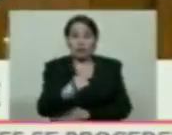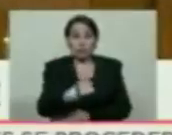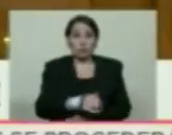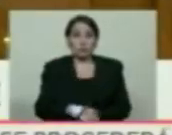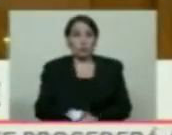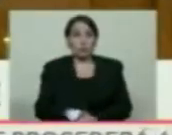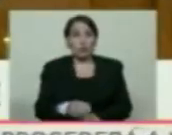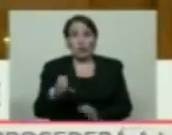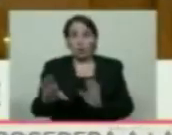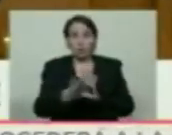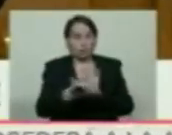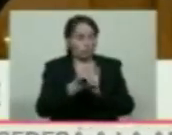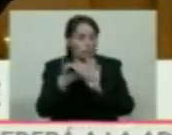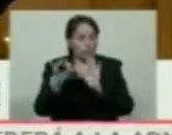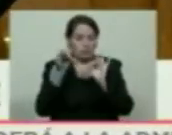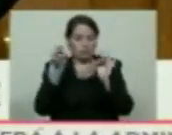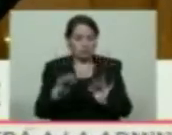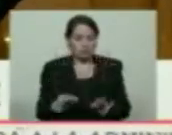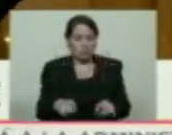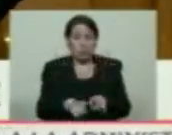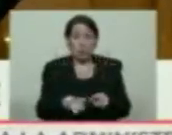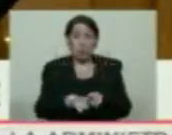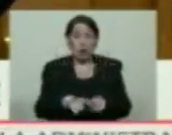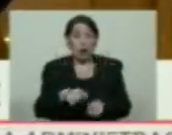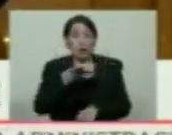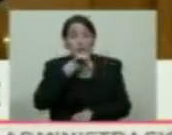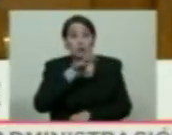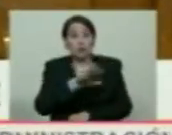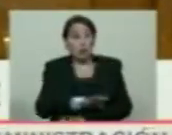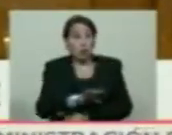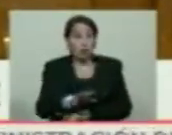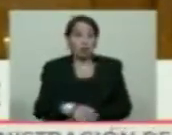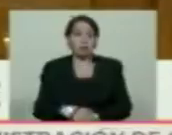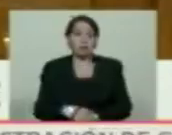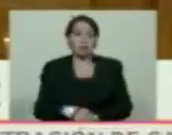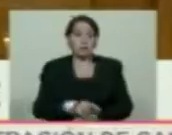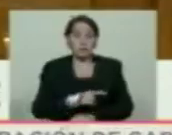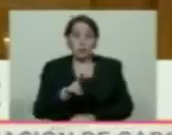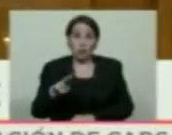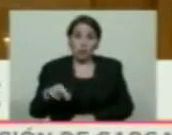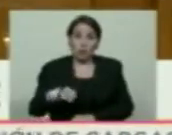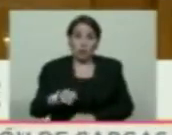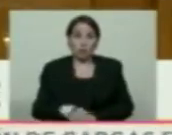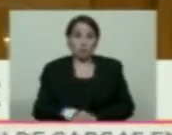decreto constituyente, hay que dejarlo así, pues esto es parte de la historia, esto es parte de la historia nuestra.